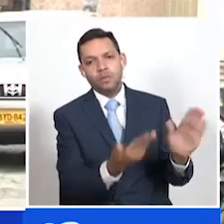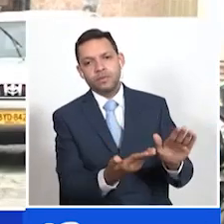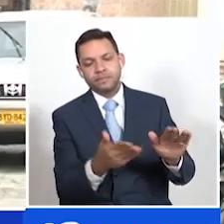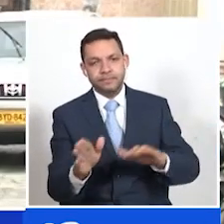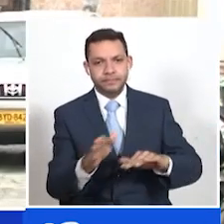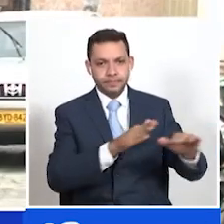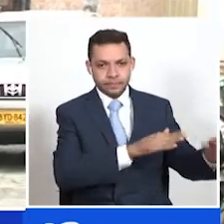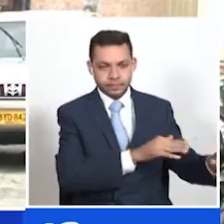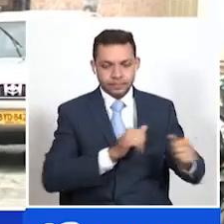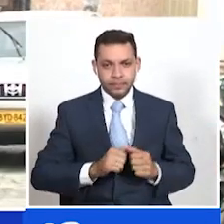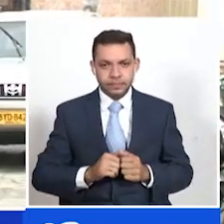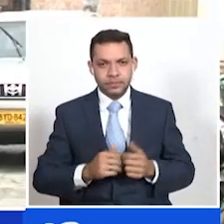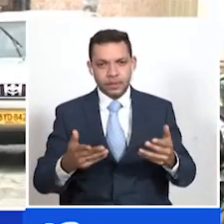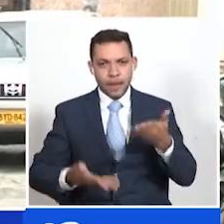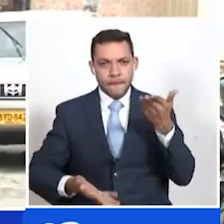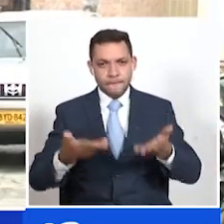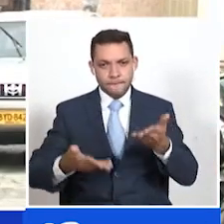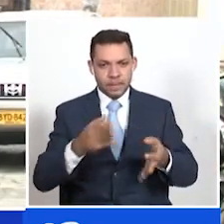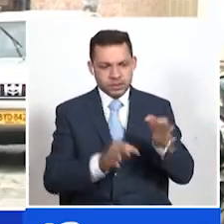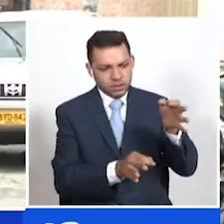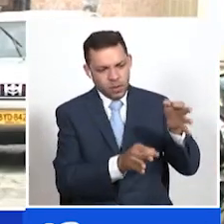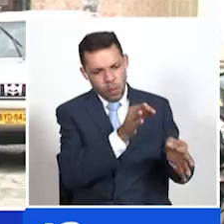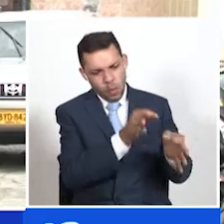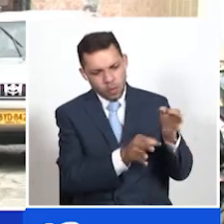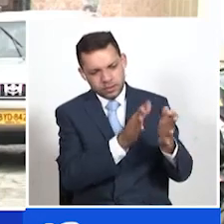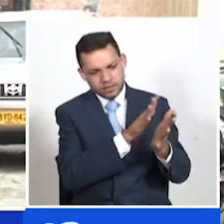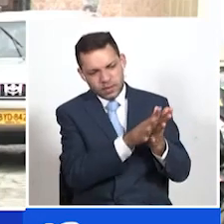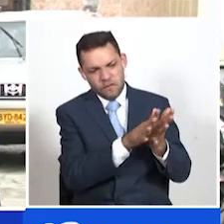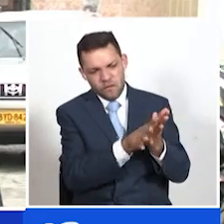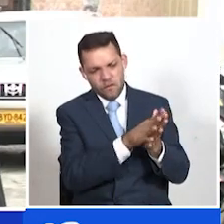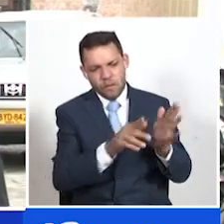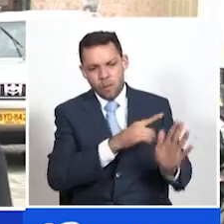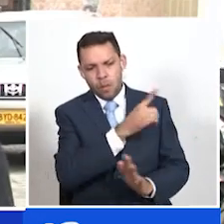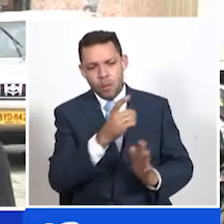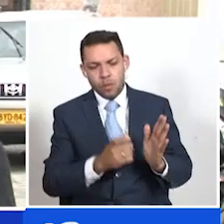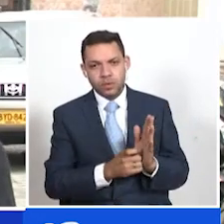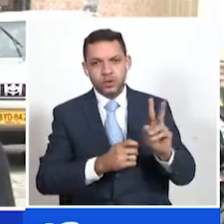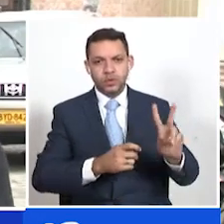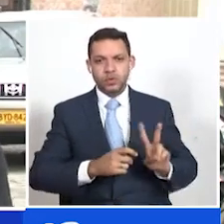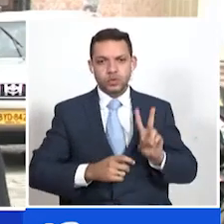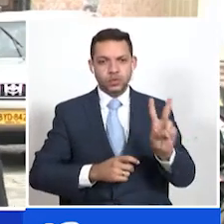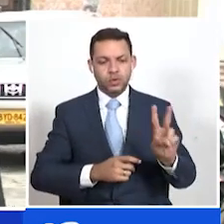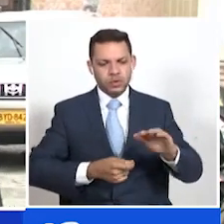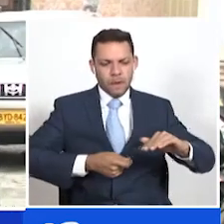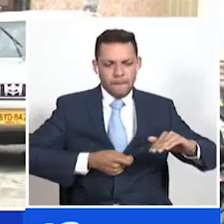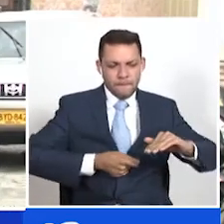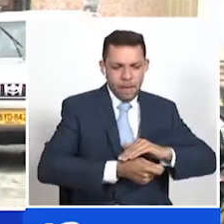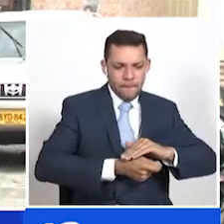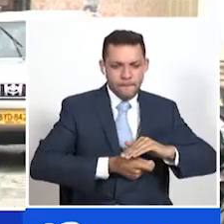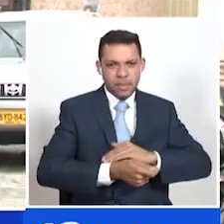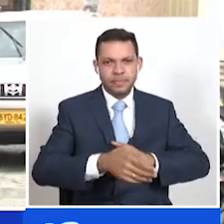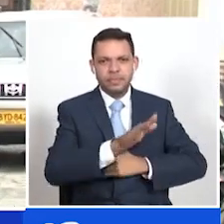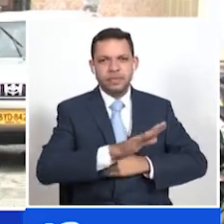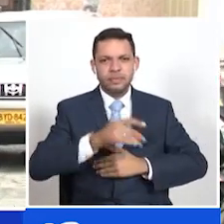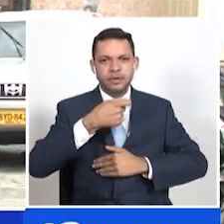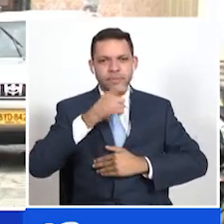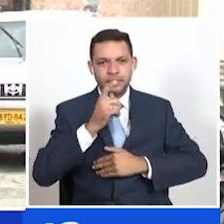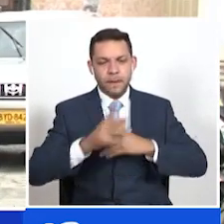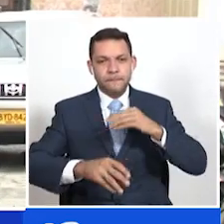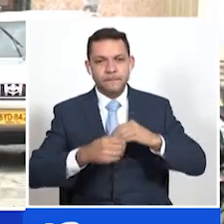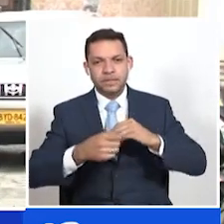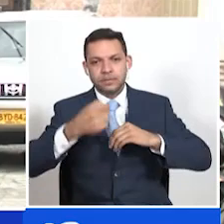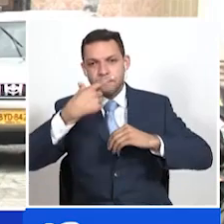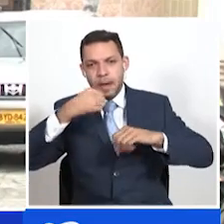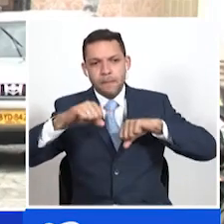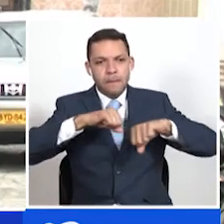A continuación, en el balance judicial del fin de semana, espere los detalles de dos homicidios registrados en el departamento de Caldas y los operativos